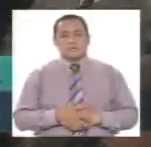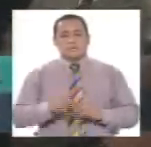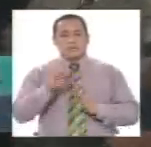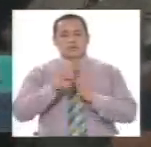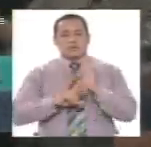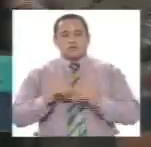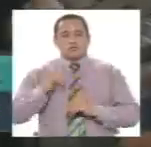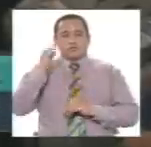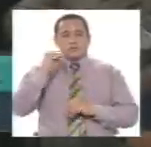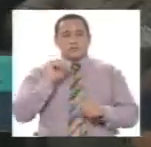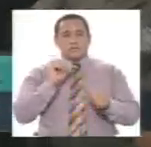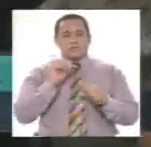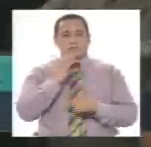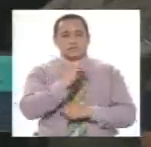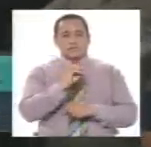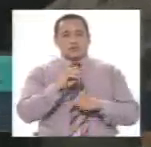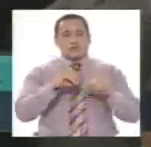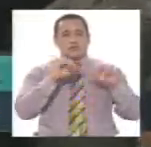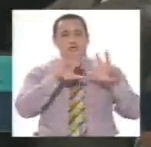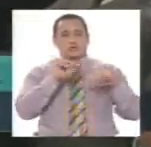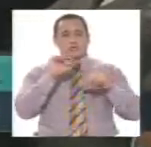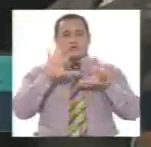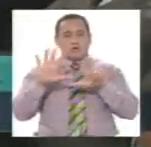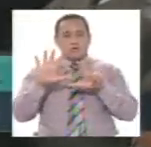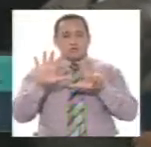Resolución Suprema número